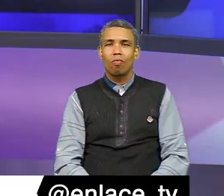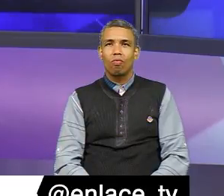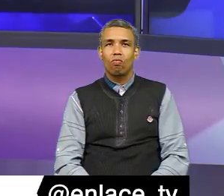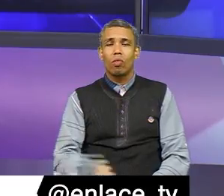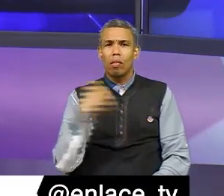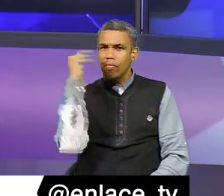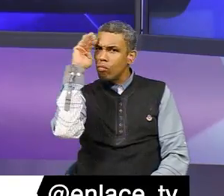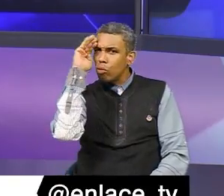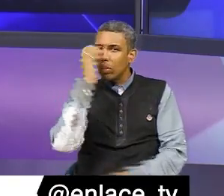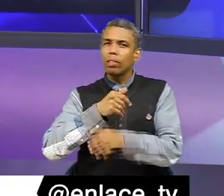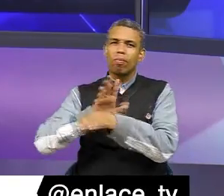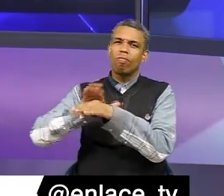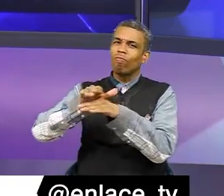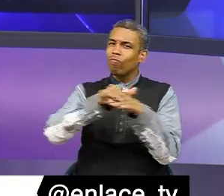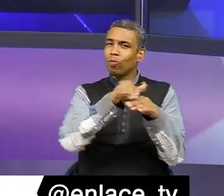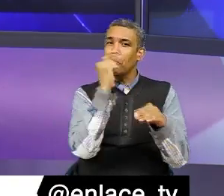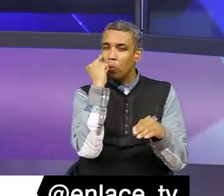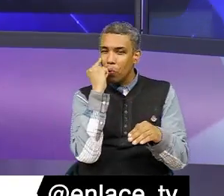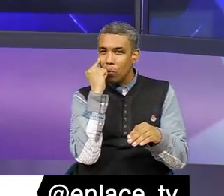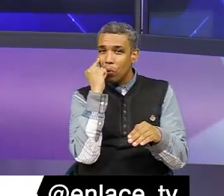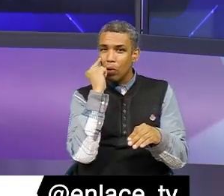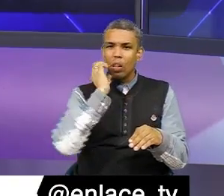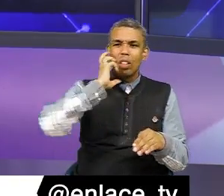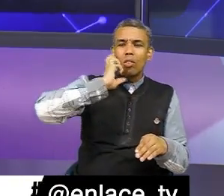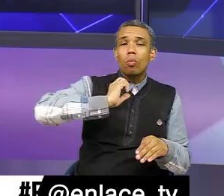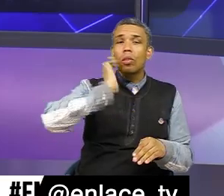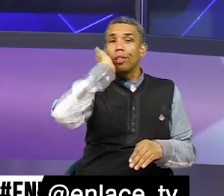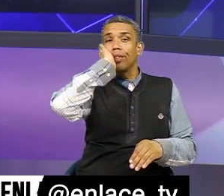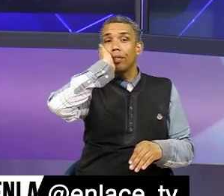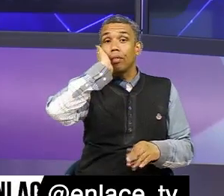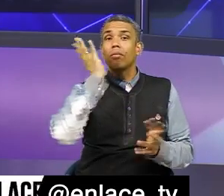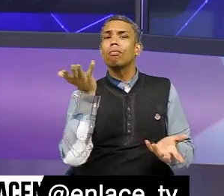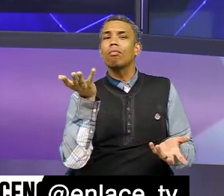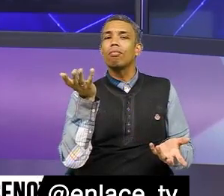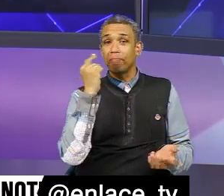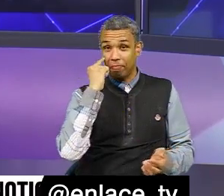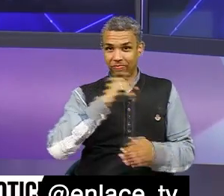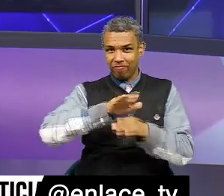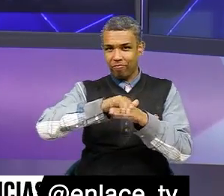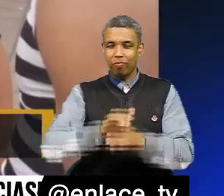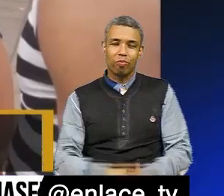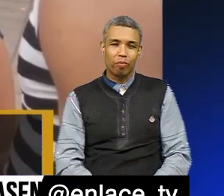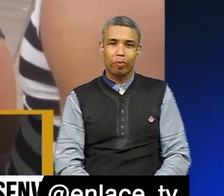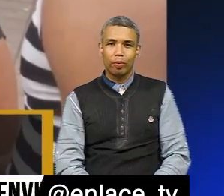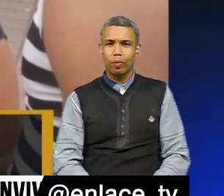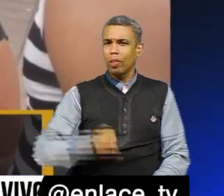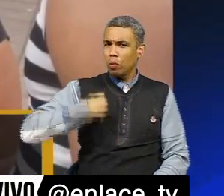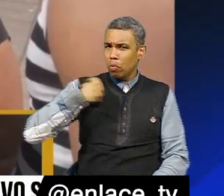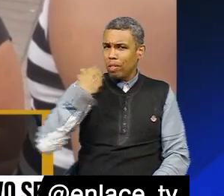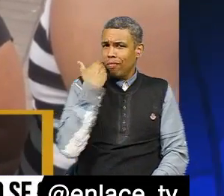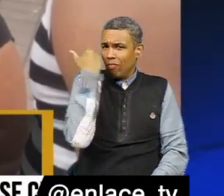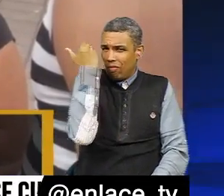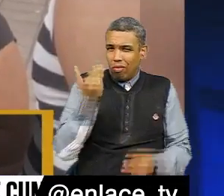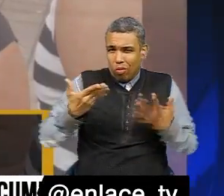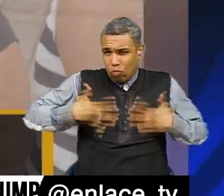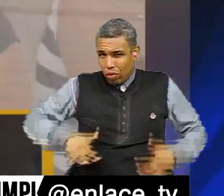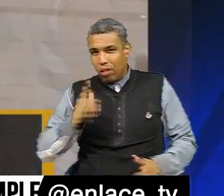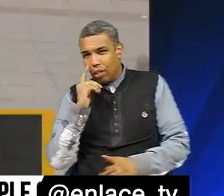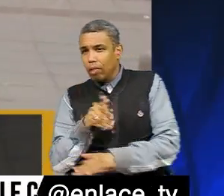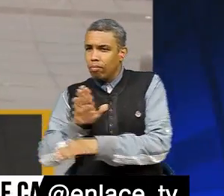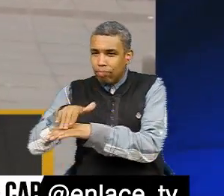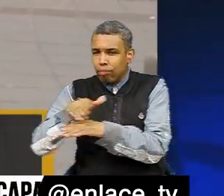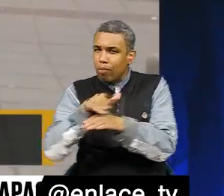Magdalena Medio para prevenir el hurto de celulares. Tanto jóvenes como adultos son involucrados en esas